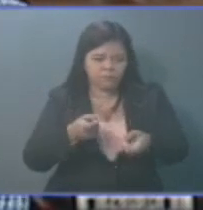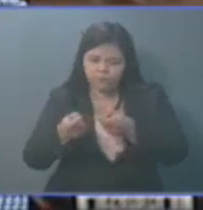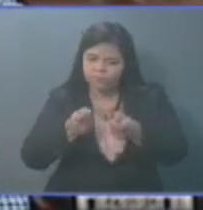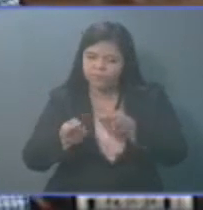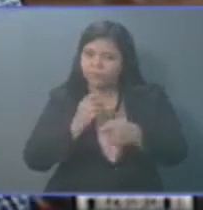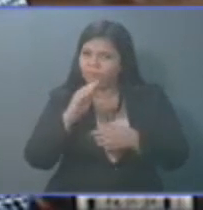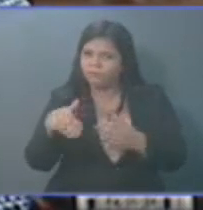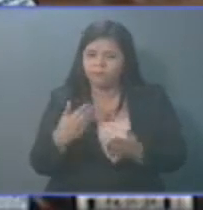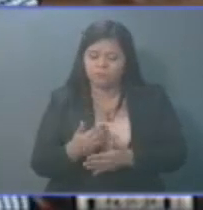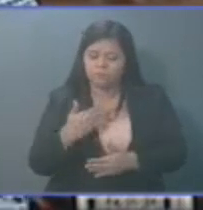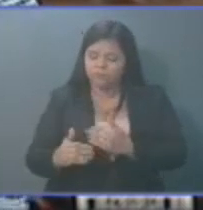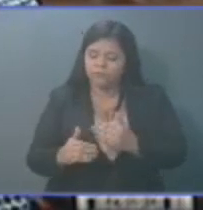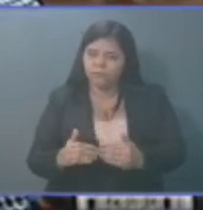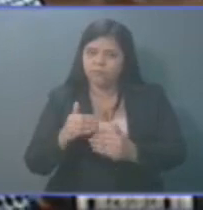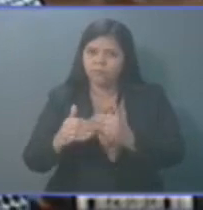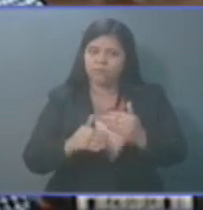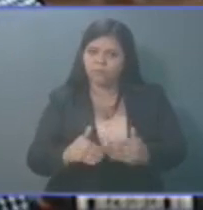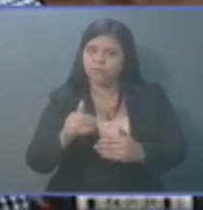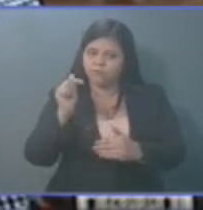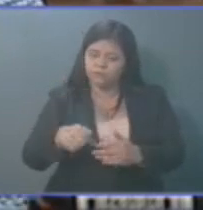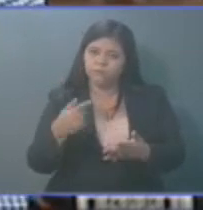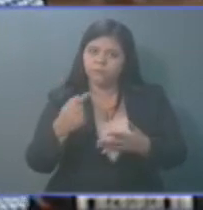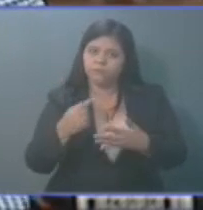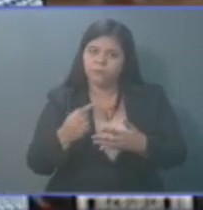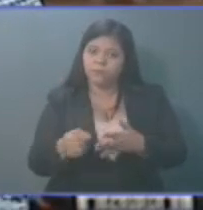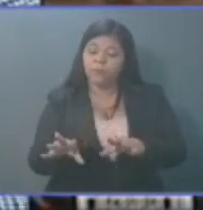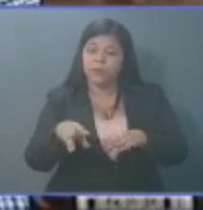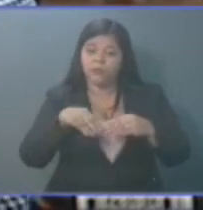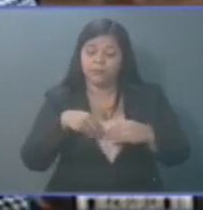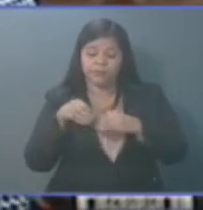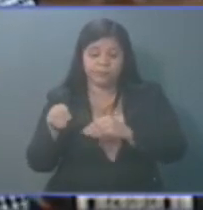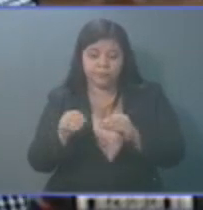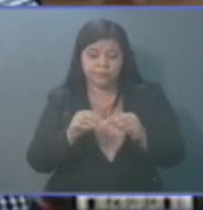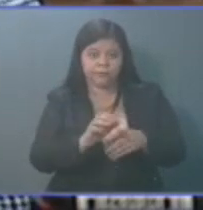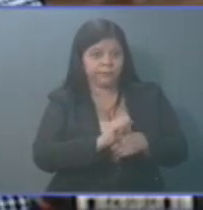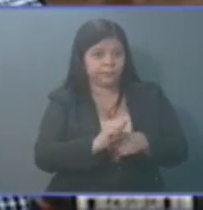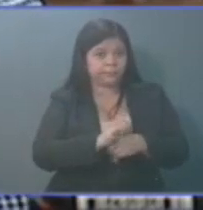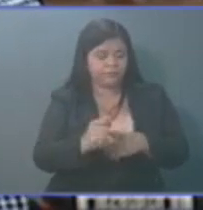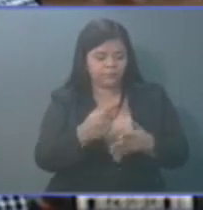en proceso de calificación o ejecución,